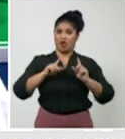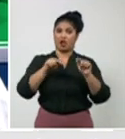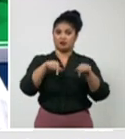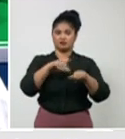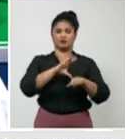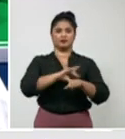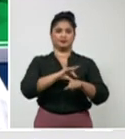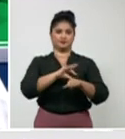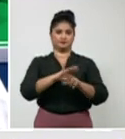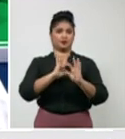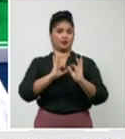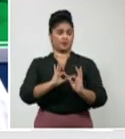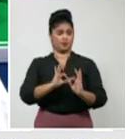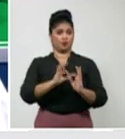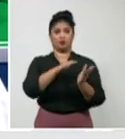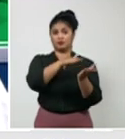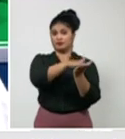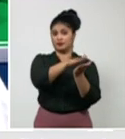acumulado, el